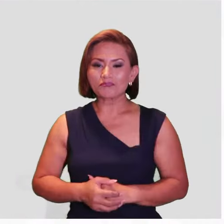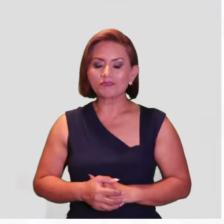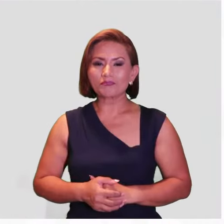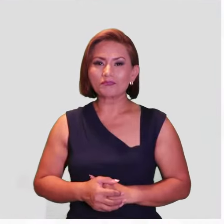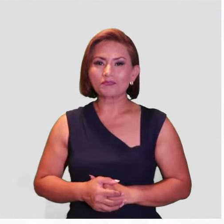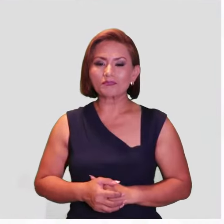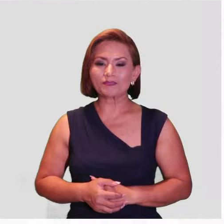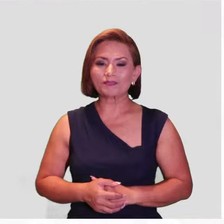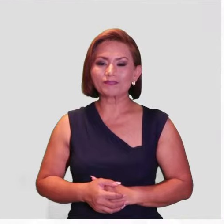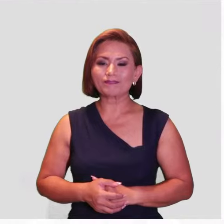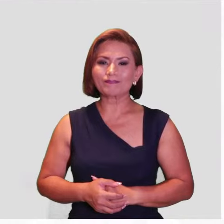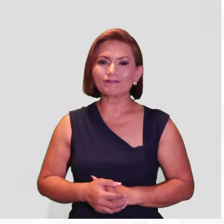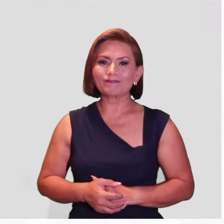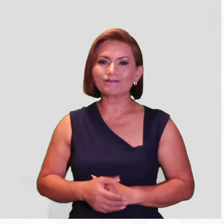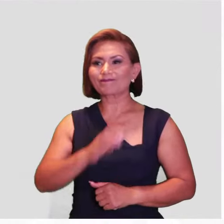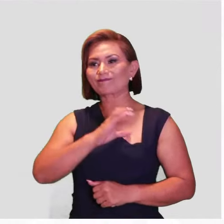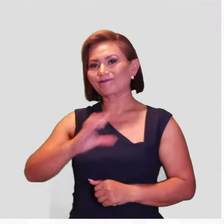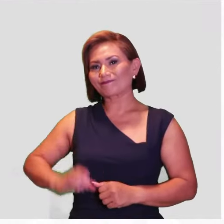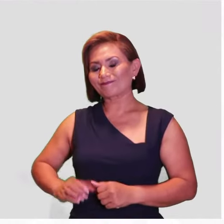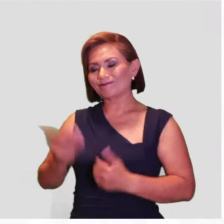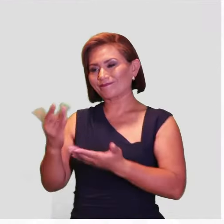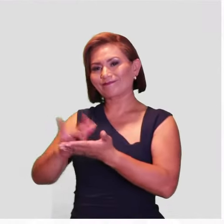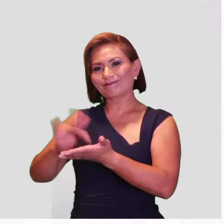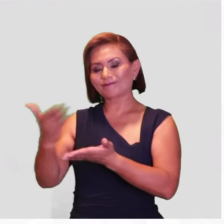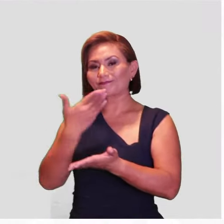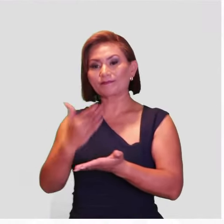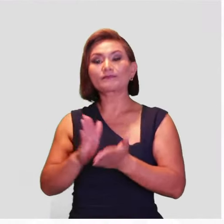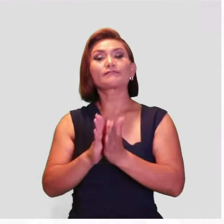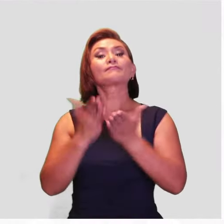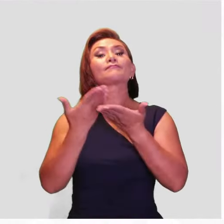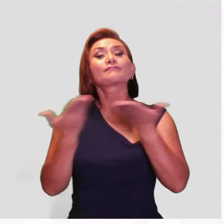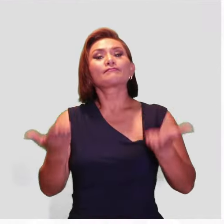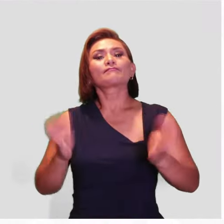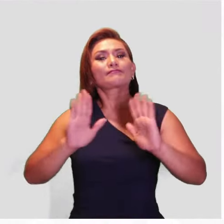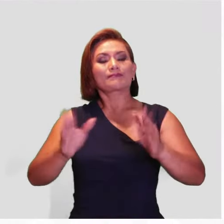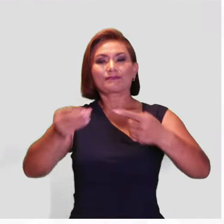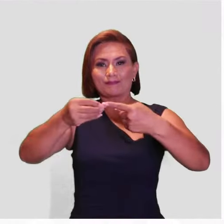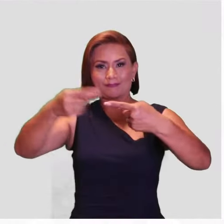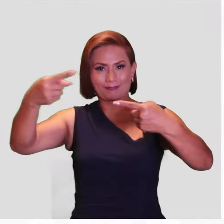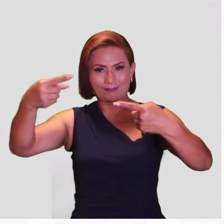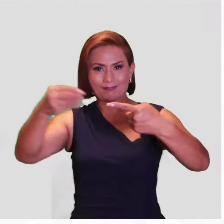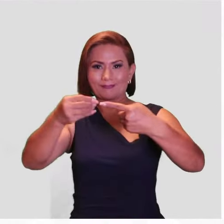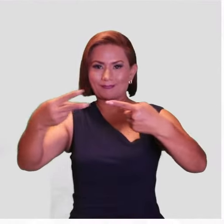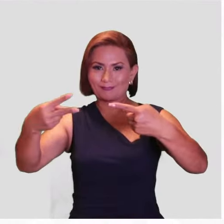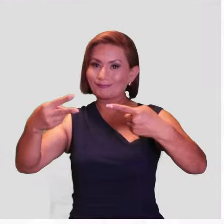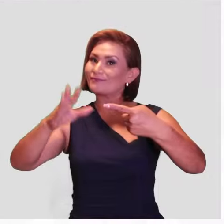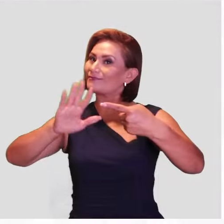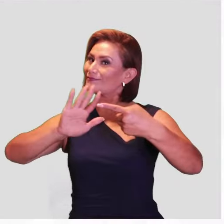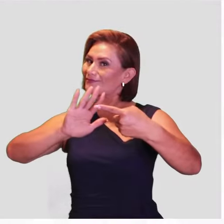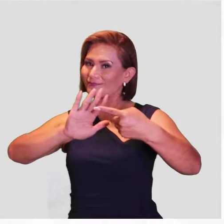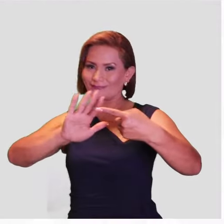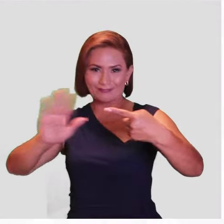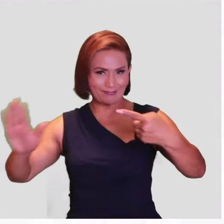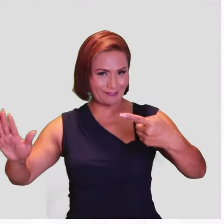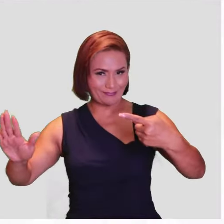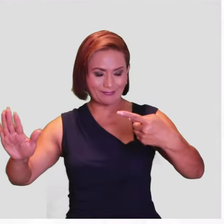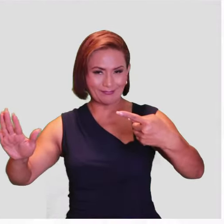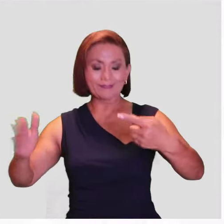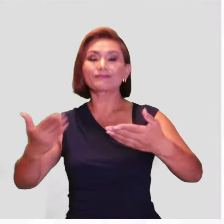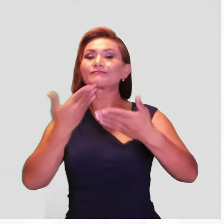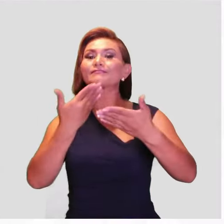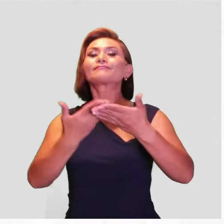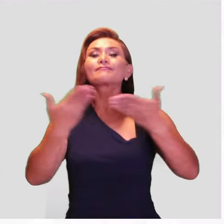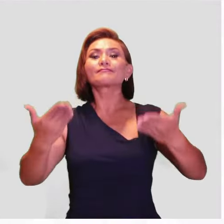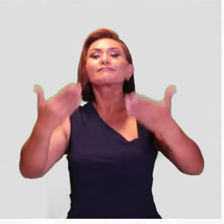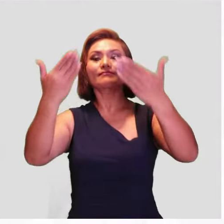Gracias. Gracias, candidato. Y bien, de esta manera damos por concluido el primer segmento de este diálogo y damos